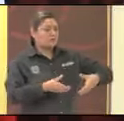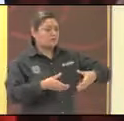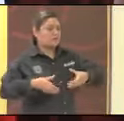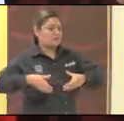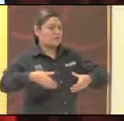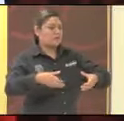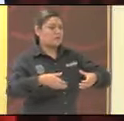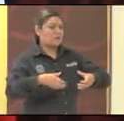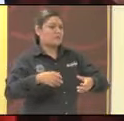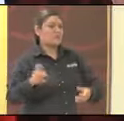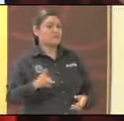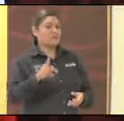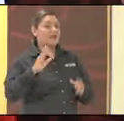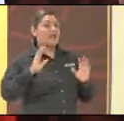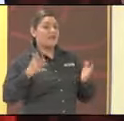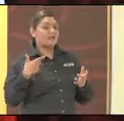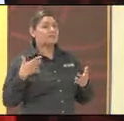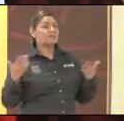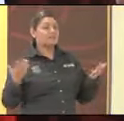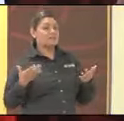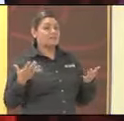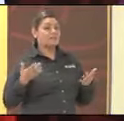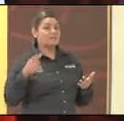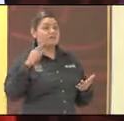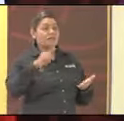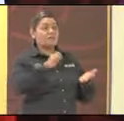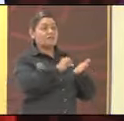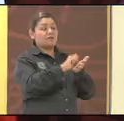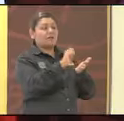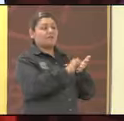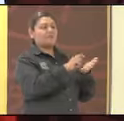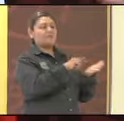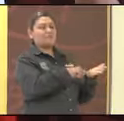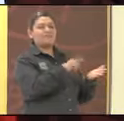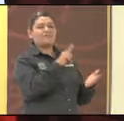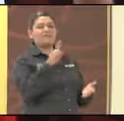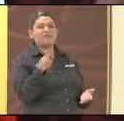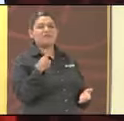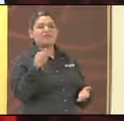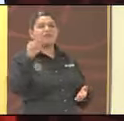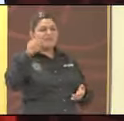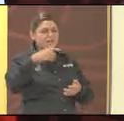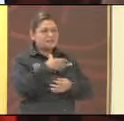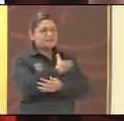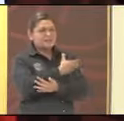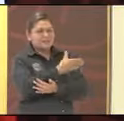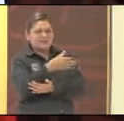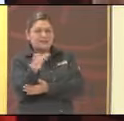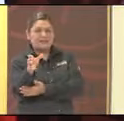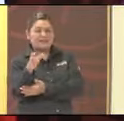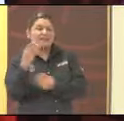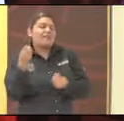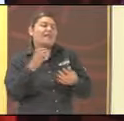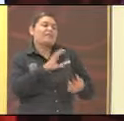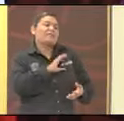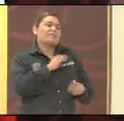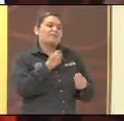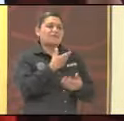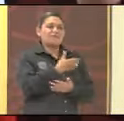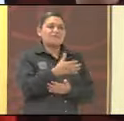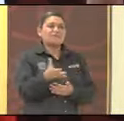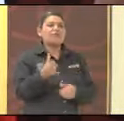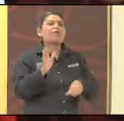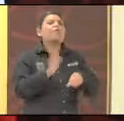haciendo? Porque uno de los que se pone a escribir ahí, pues es del campo, dice que quiere mucho el campo. ¿Por